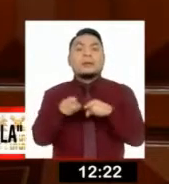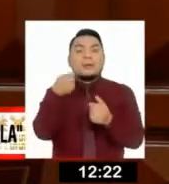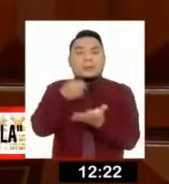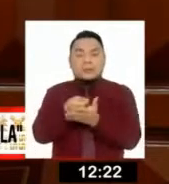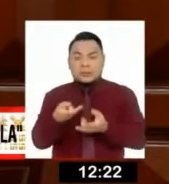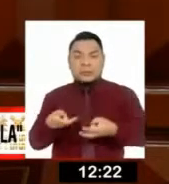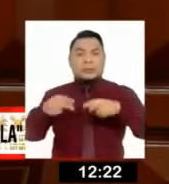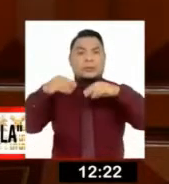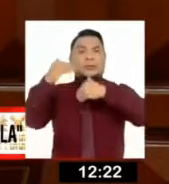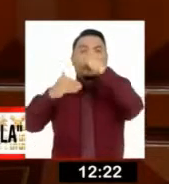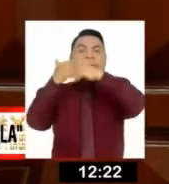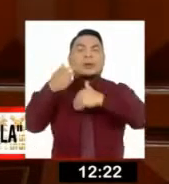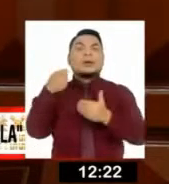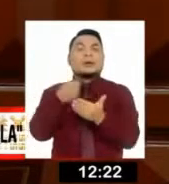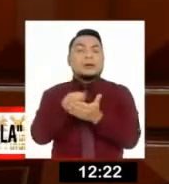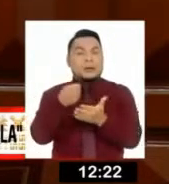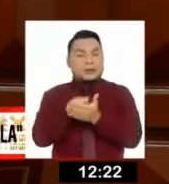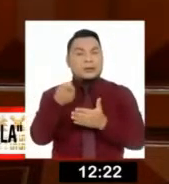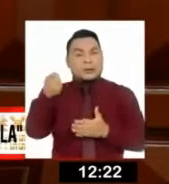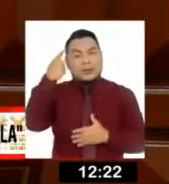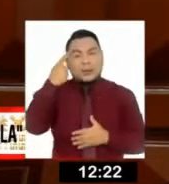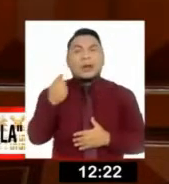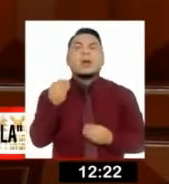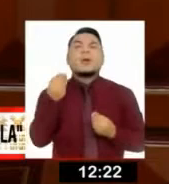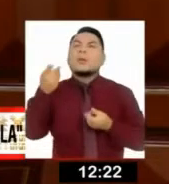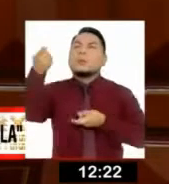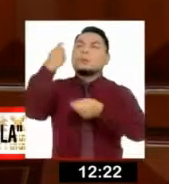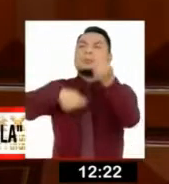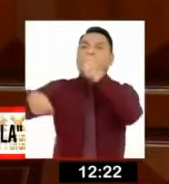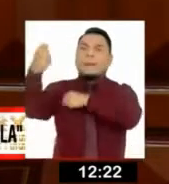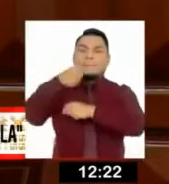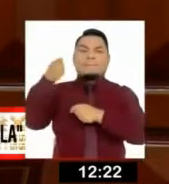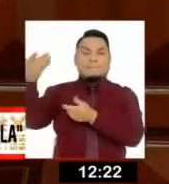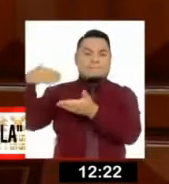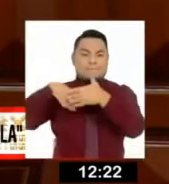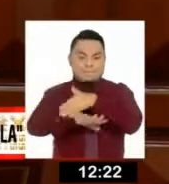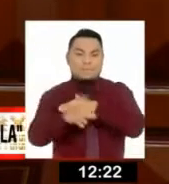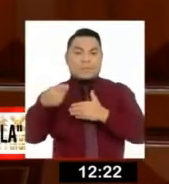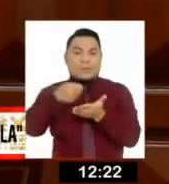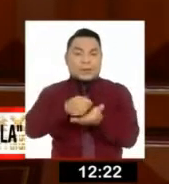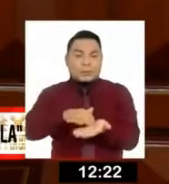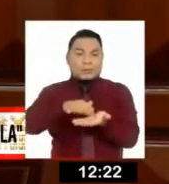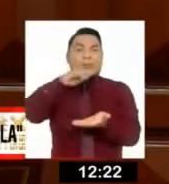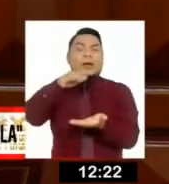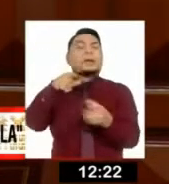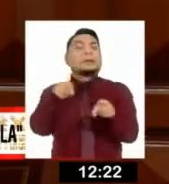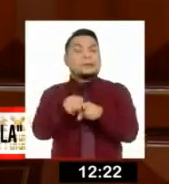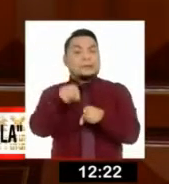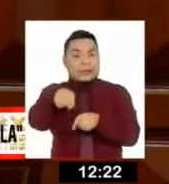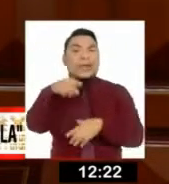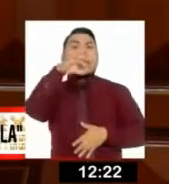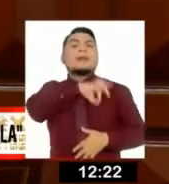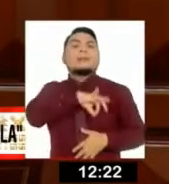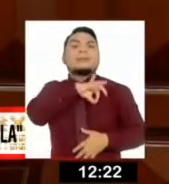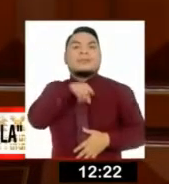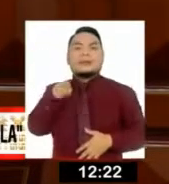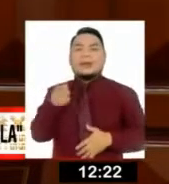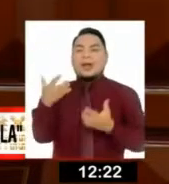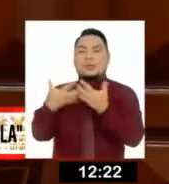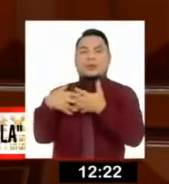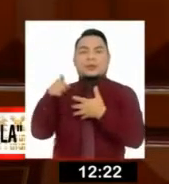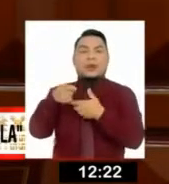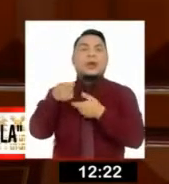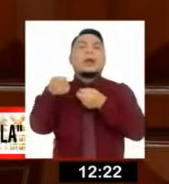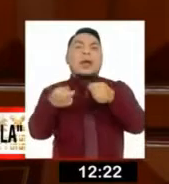incrementar realmente el ingreso nacional, propiciando el ingreso neto de capitales y que los beneficios se